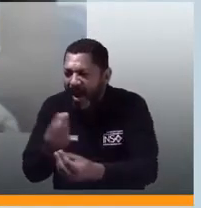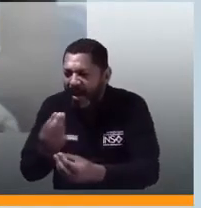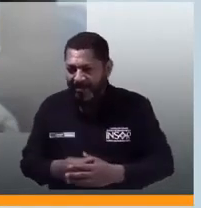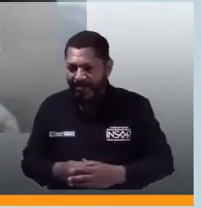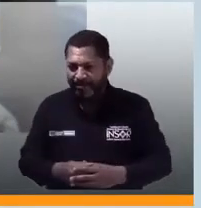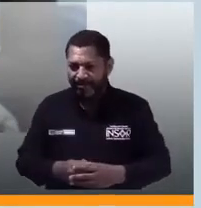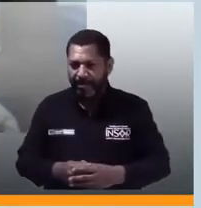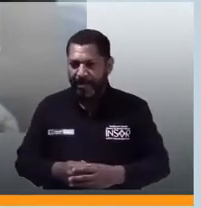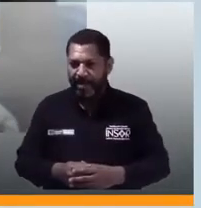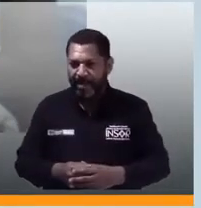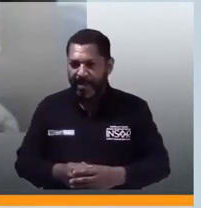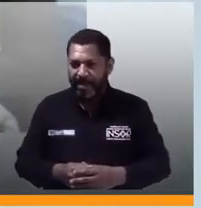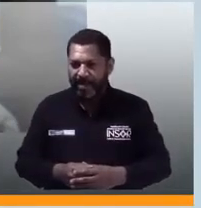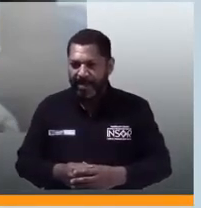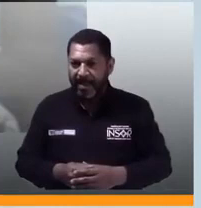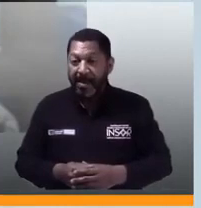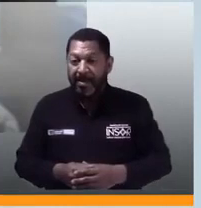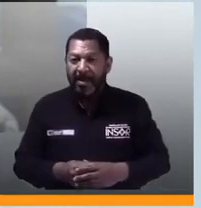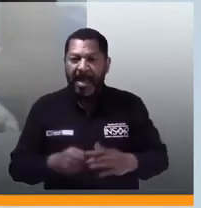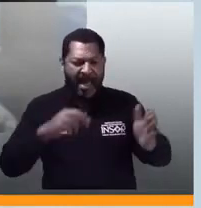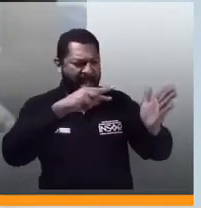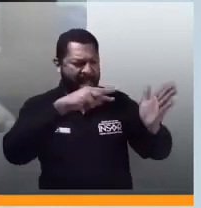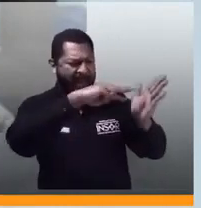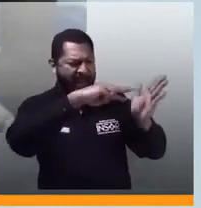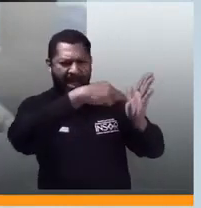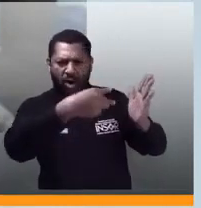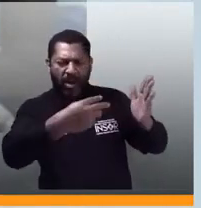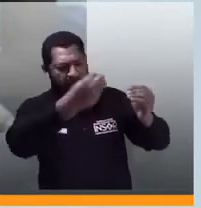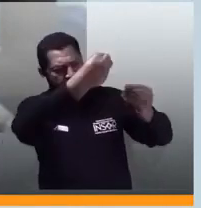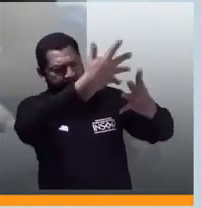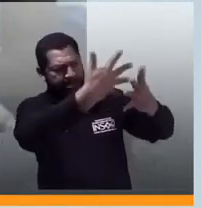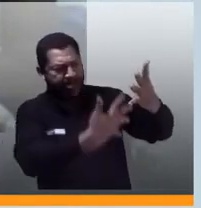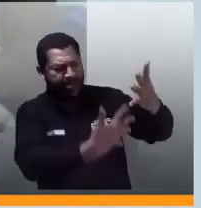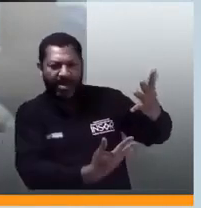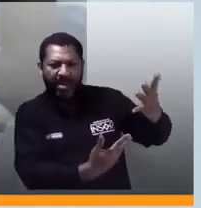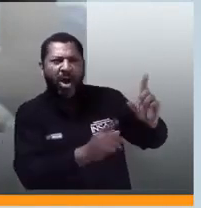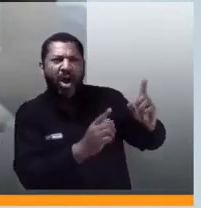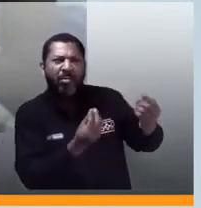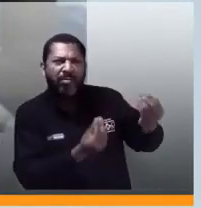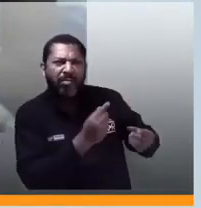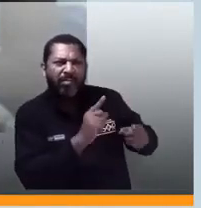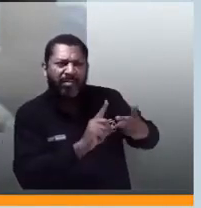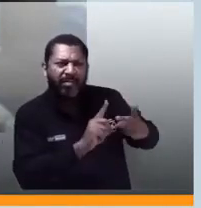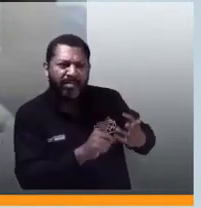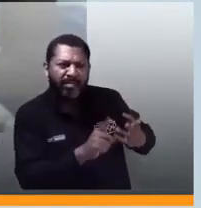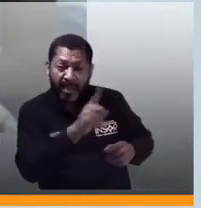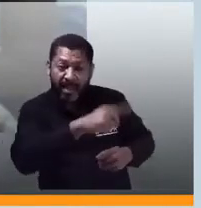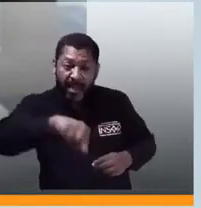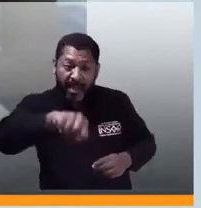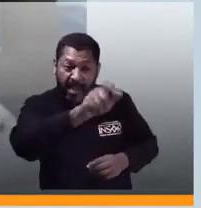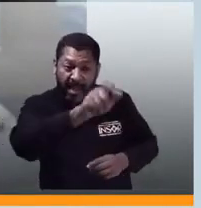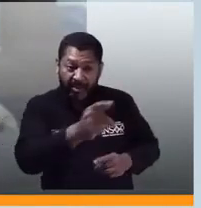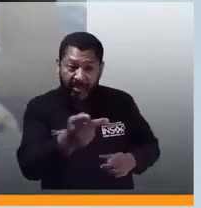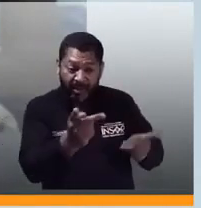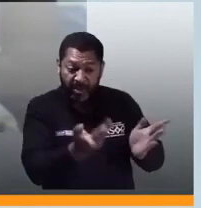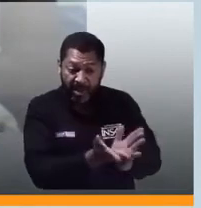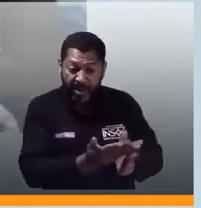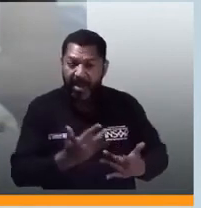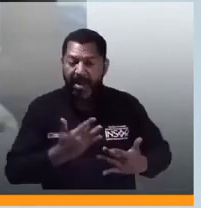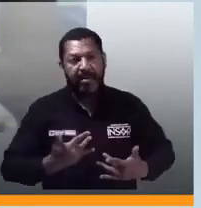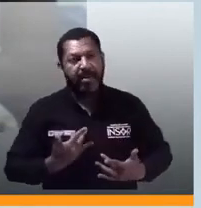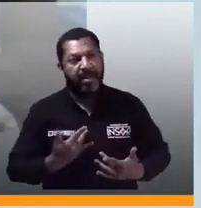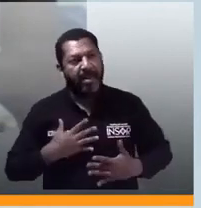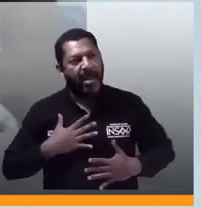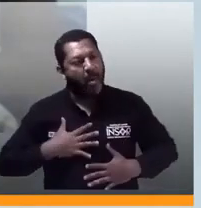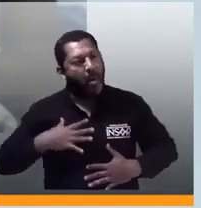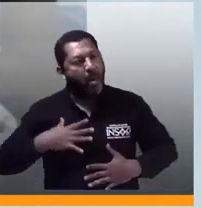transitar en estas tecnologías? ¿Cómo vamos a hacer para que el estudiante además se sienta cómodo? Es importante reconocer que